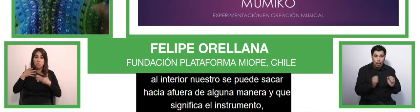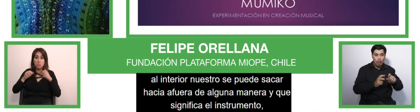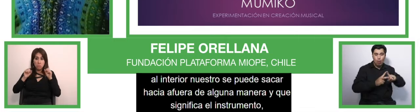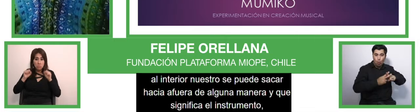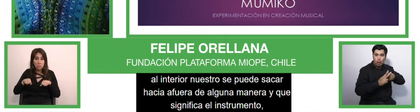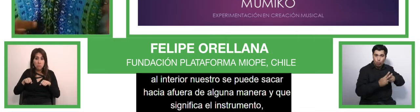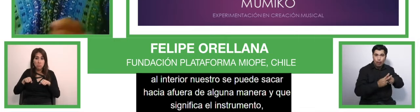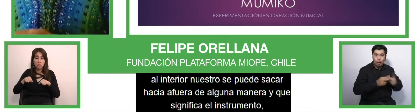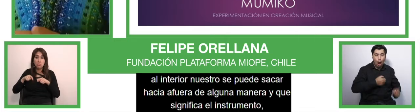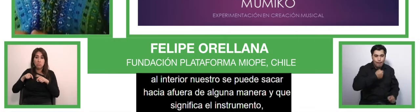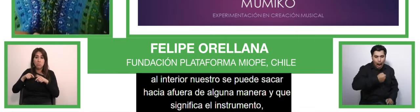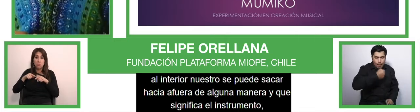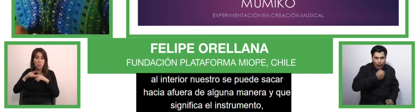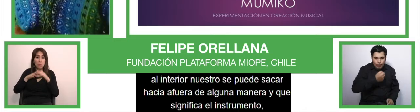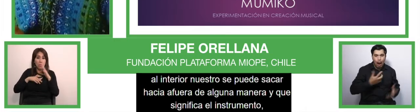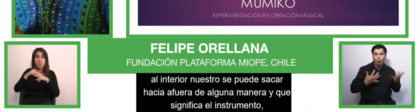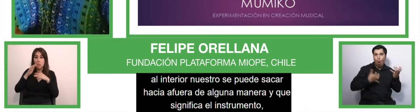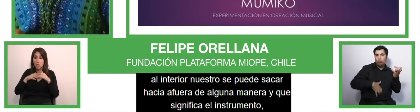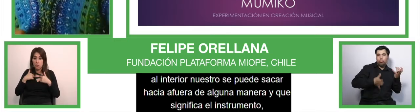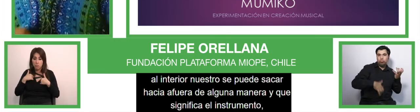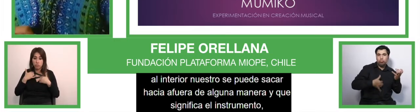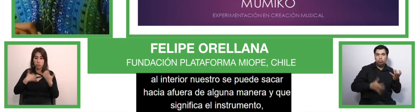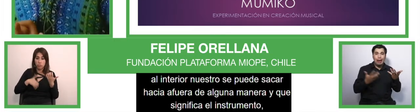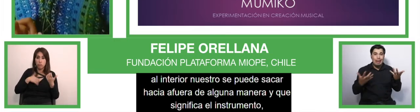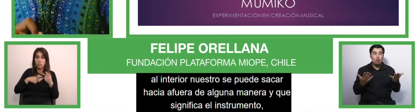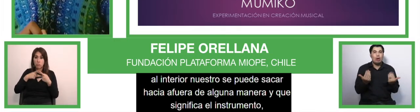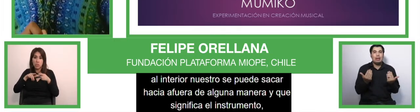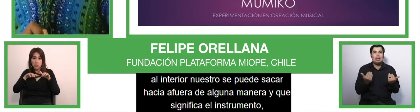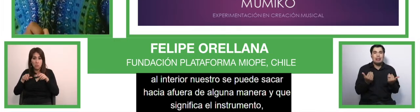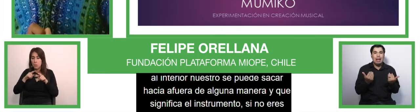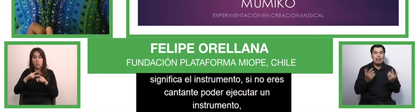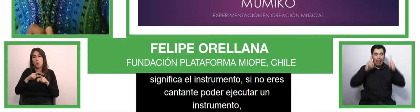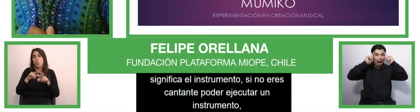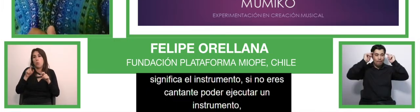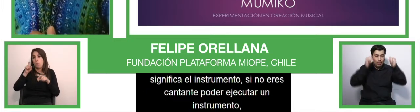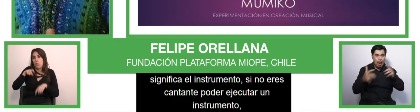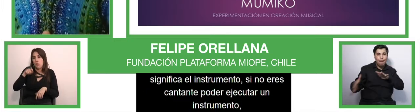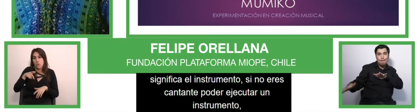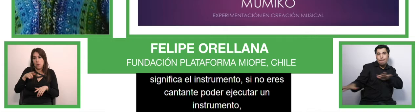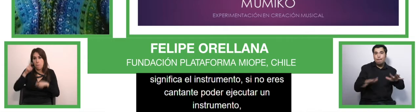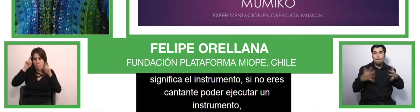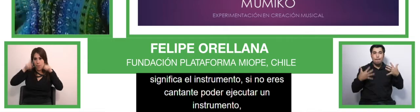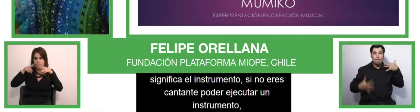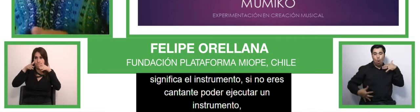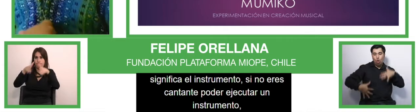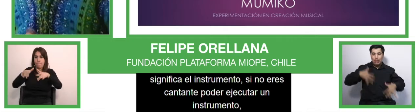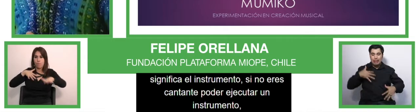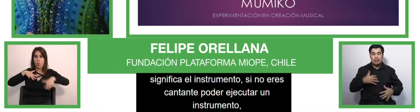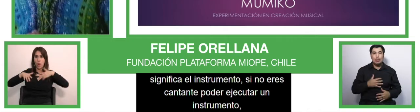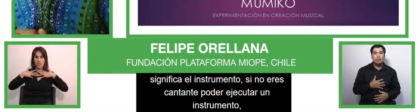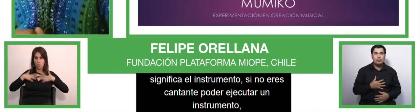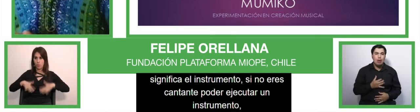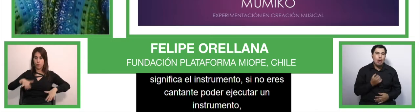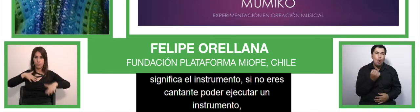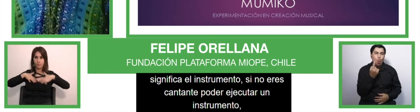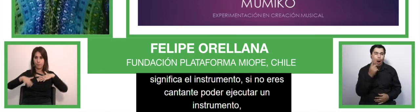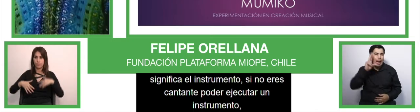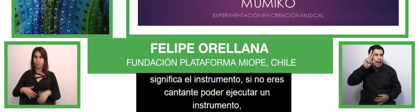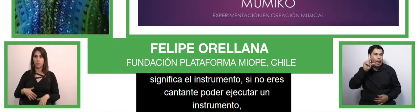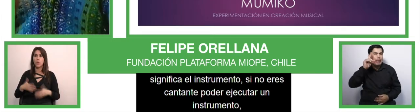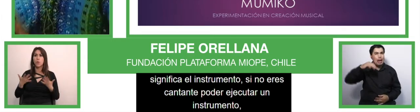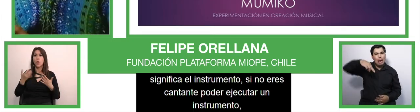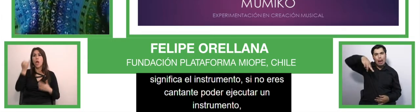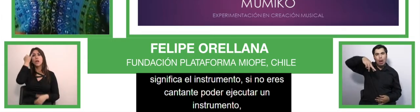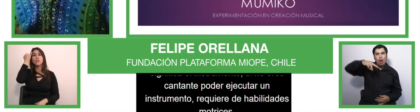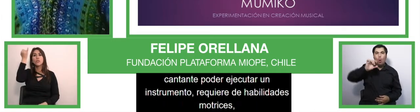habilidades motrices que muchas veces no son ajenas a muchas personas con discapacidad. ¿Cuál es la idea de Mumico? Que el